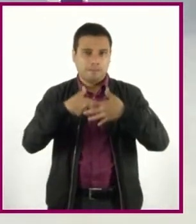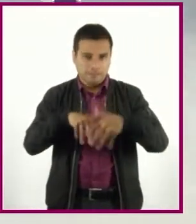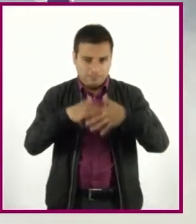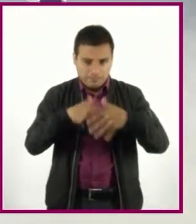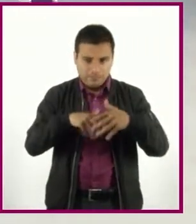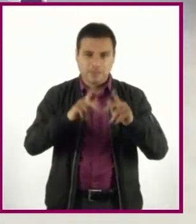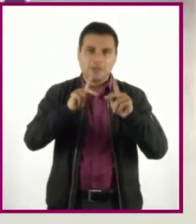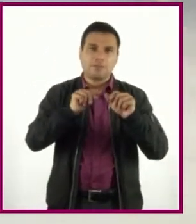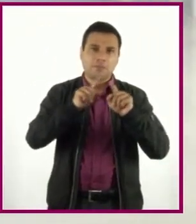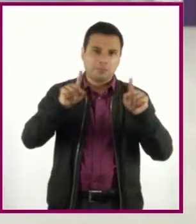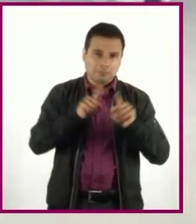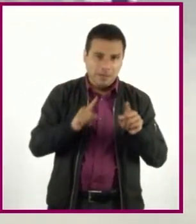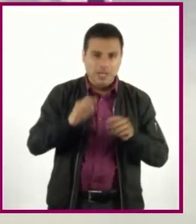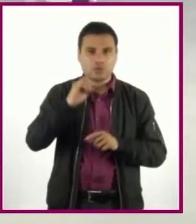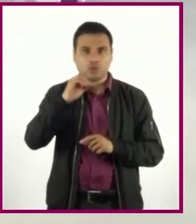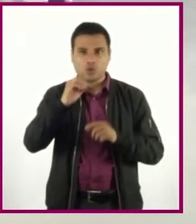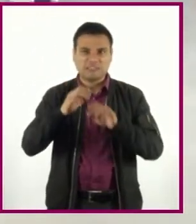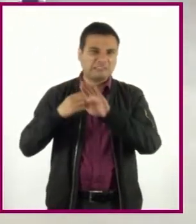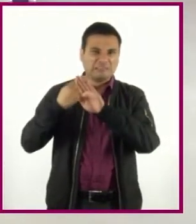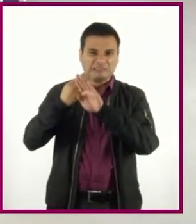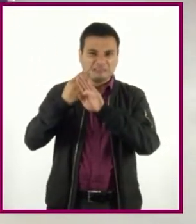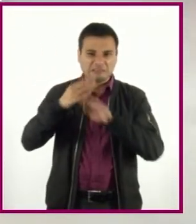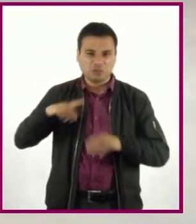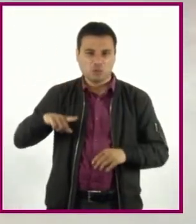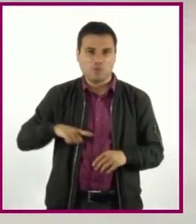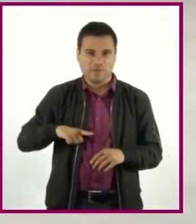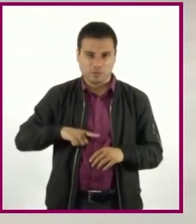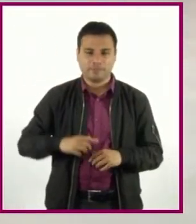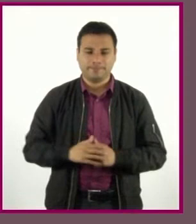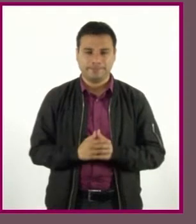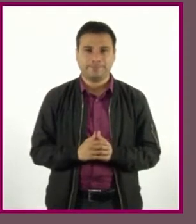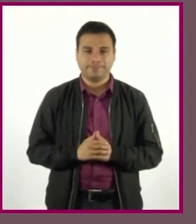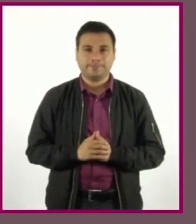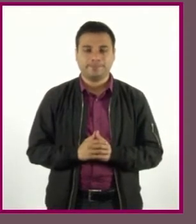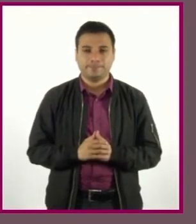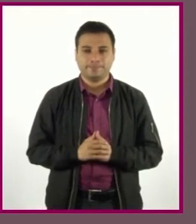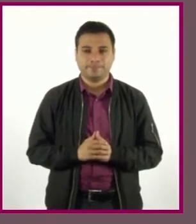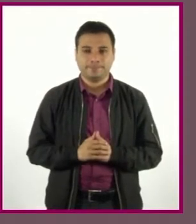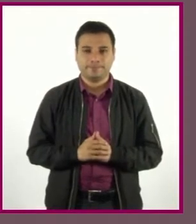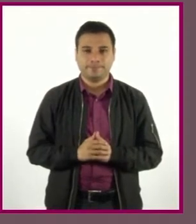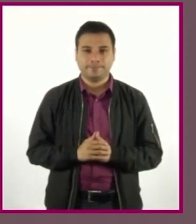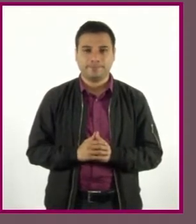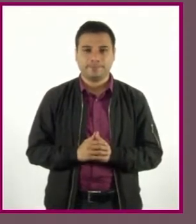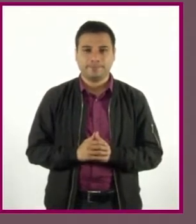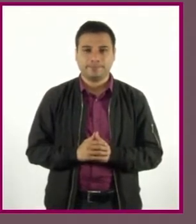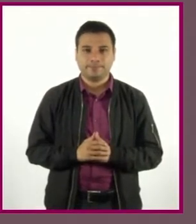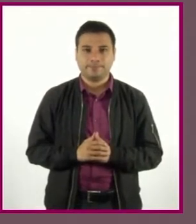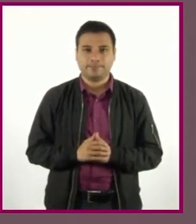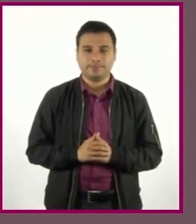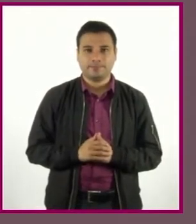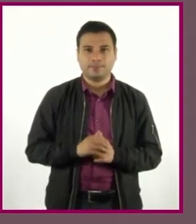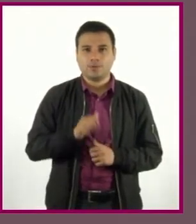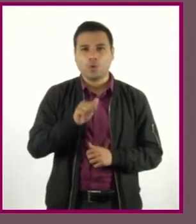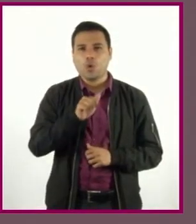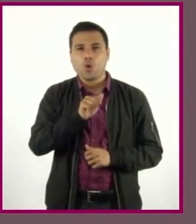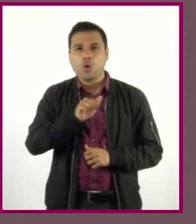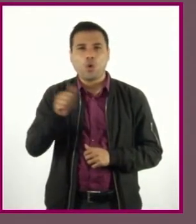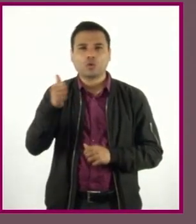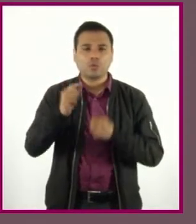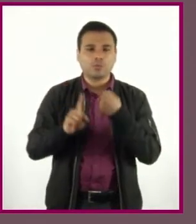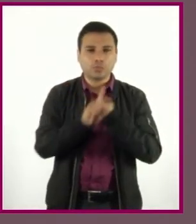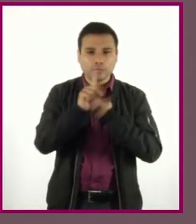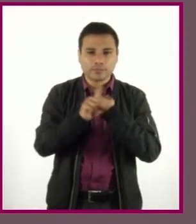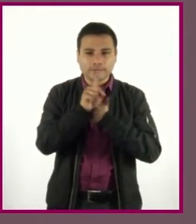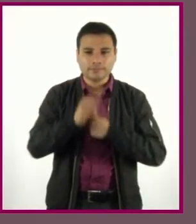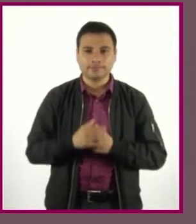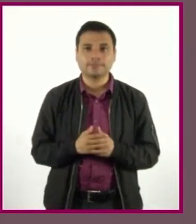otros violentos en contra de los diferentes gobiernos de los países árabes. Otro de los factores que alentaron las protestas fueron